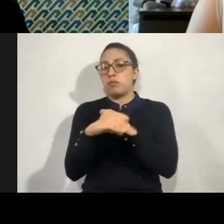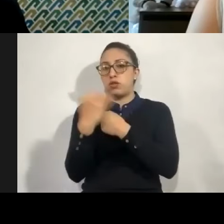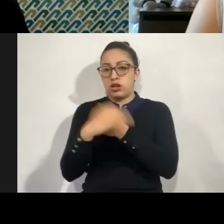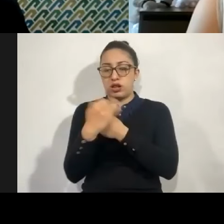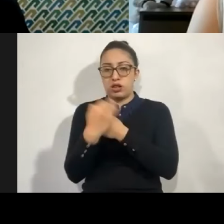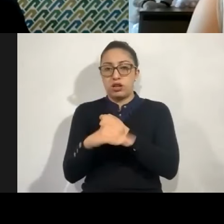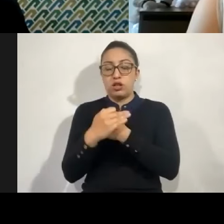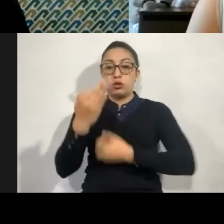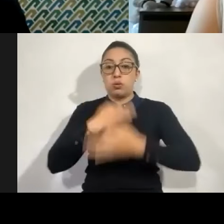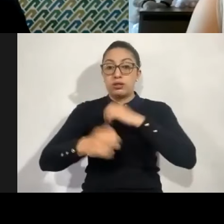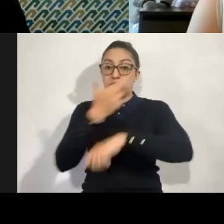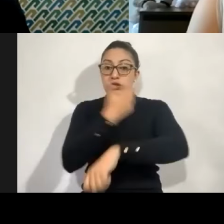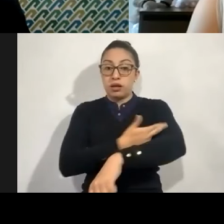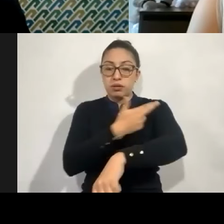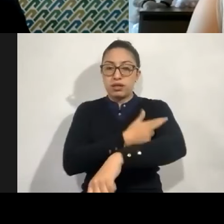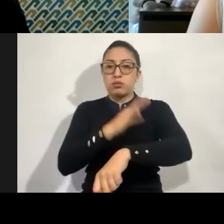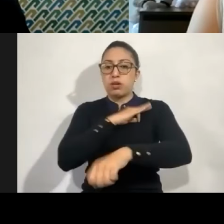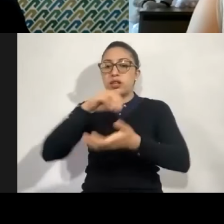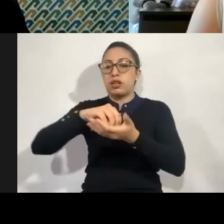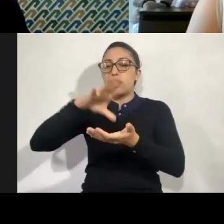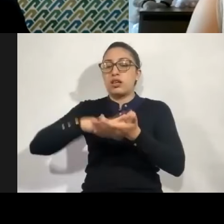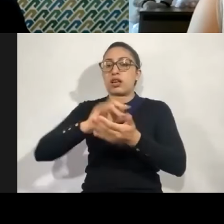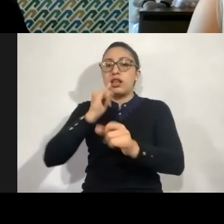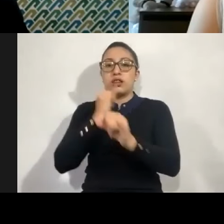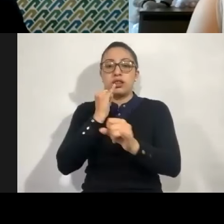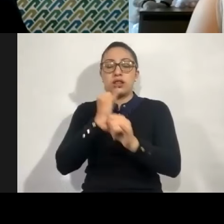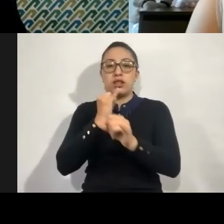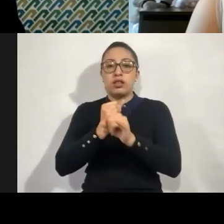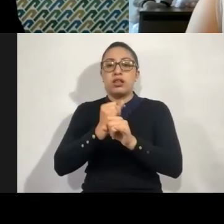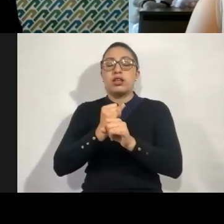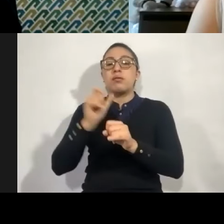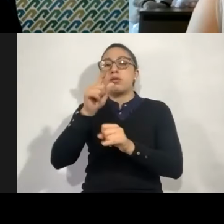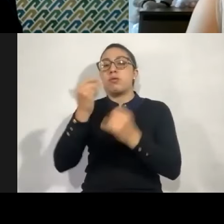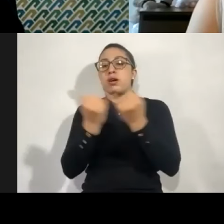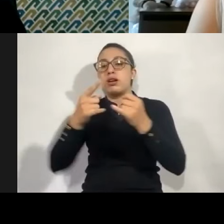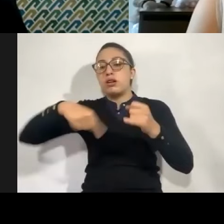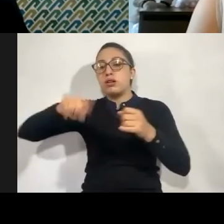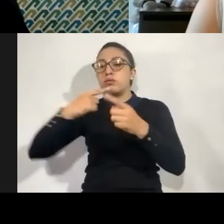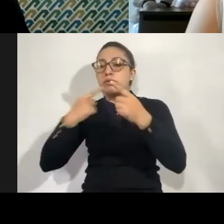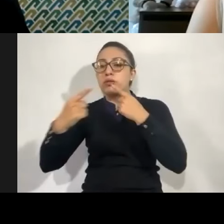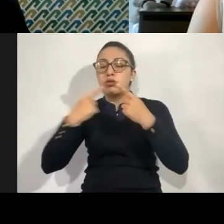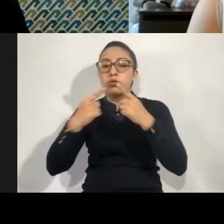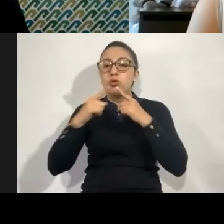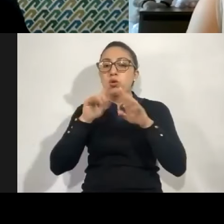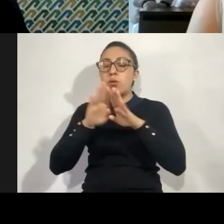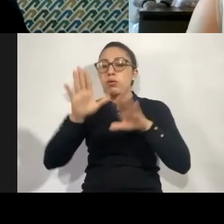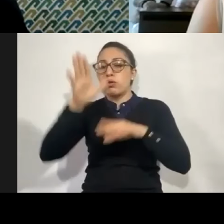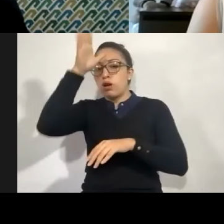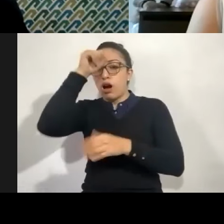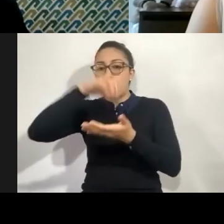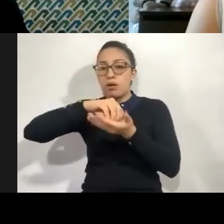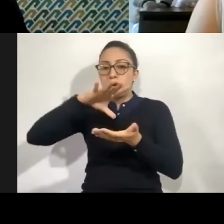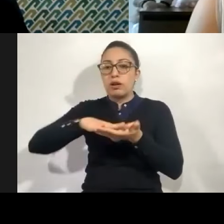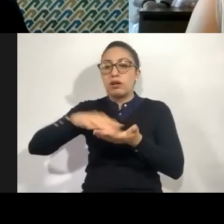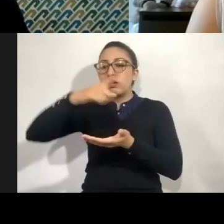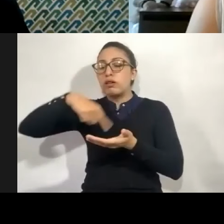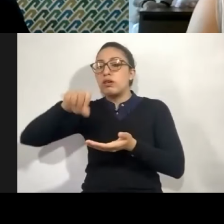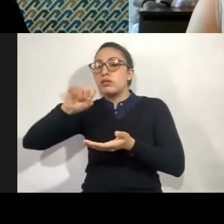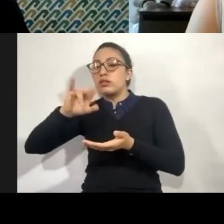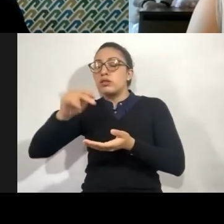digitalizado y sobre la base de conciliación y buena fe en la relación con los contribuyentes.